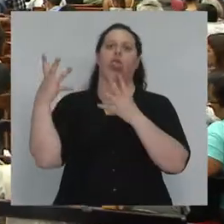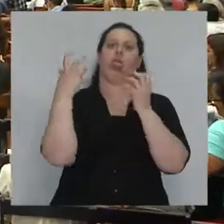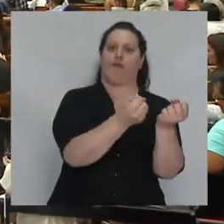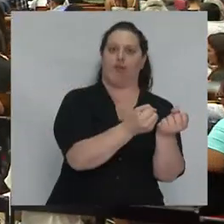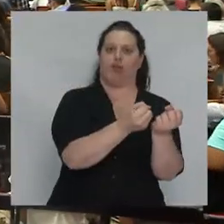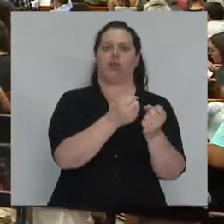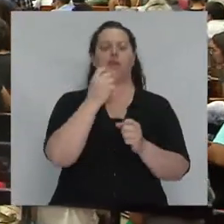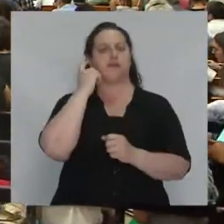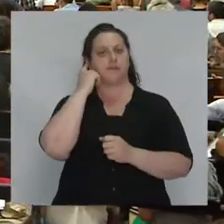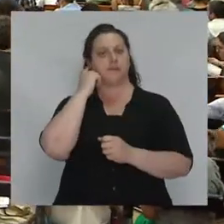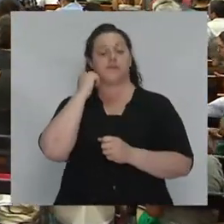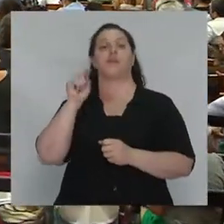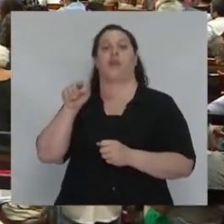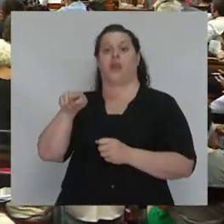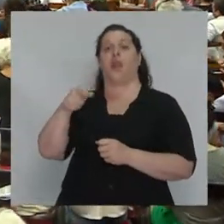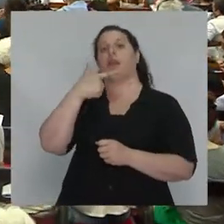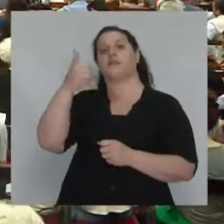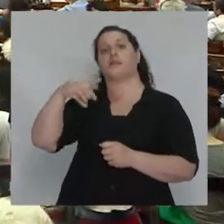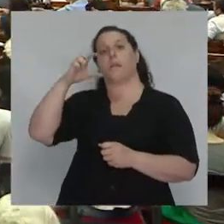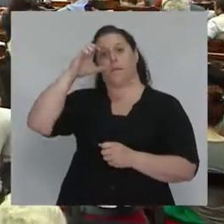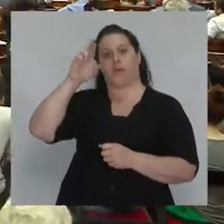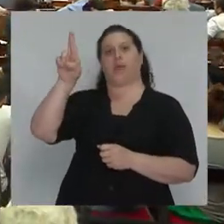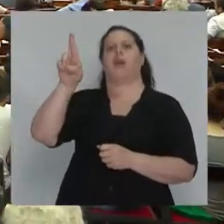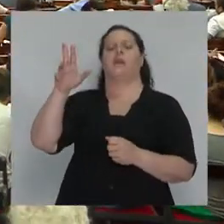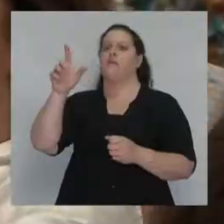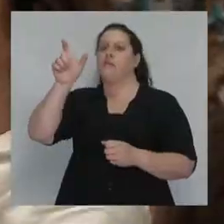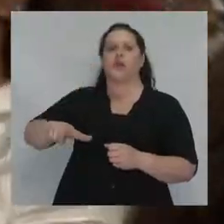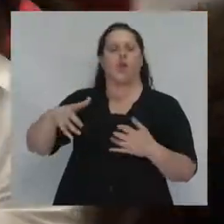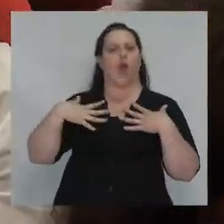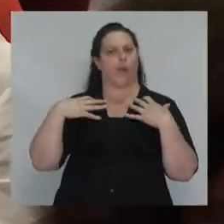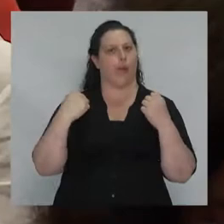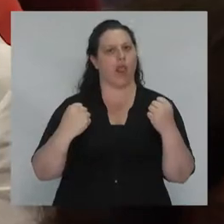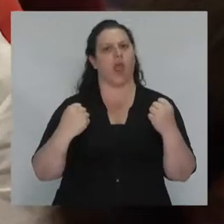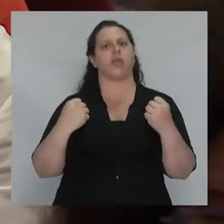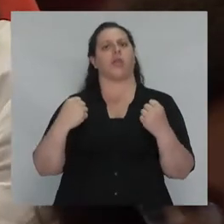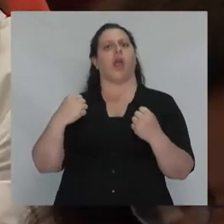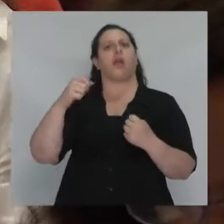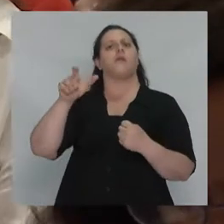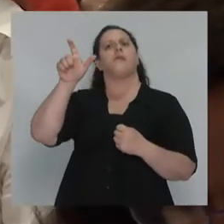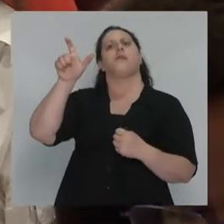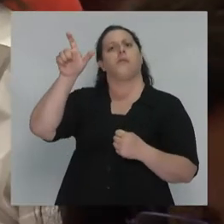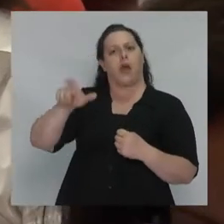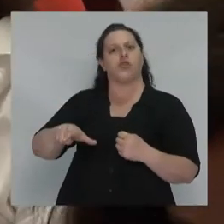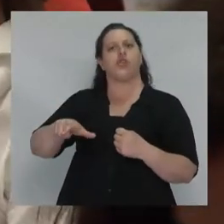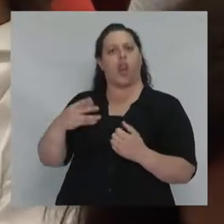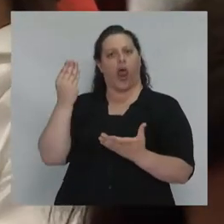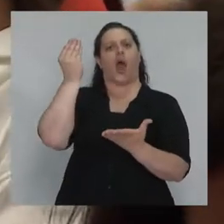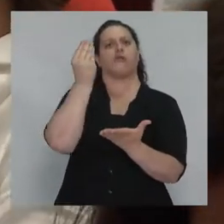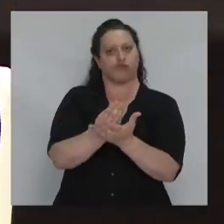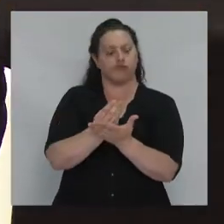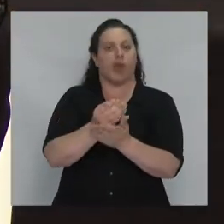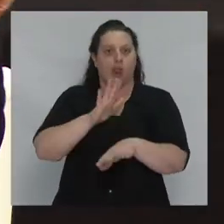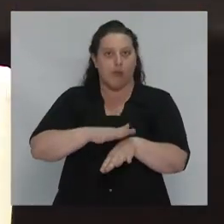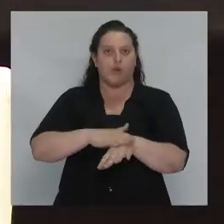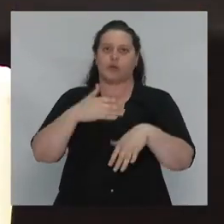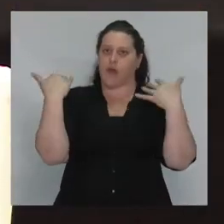Ese es el Ernesto Samper valiente, el Ernesto Samper que ocupando un cargo de responsabilidad tan grande